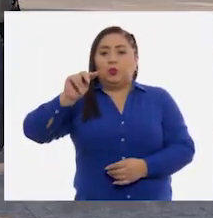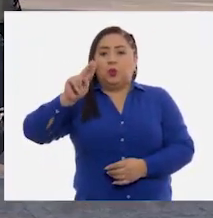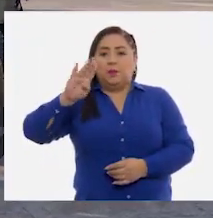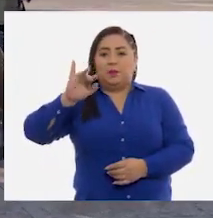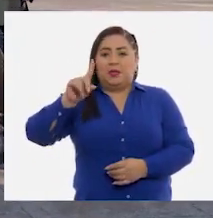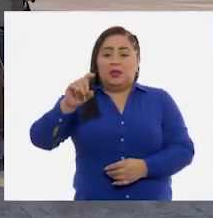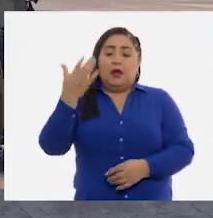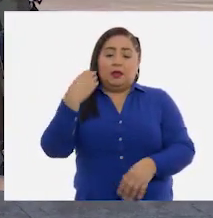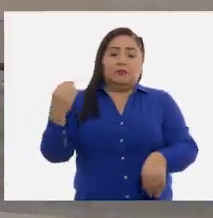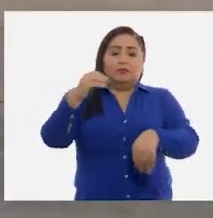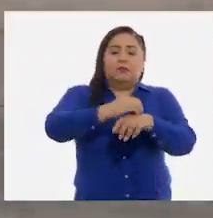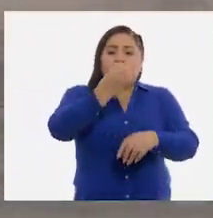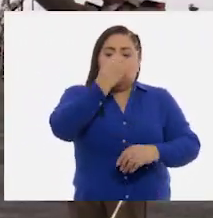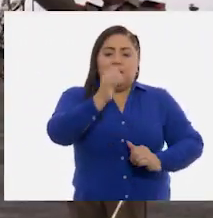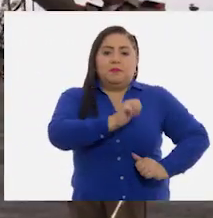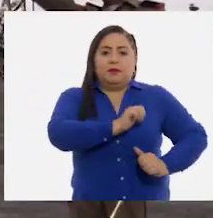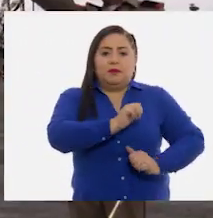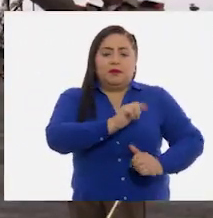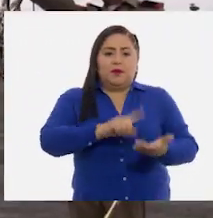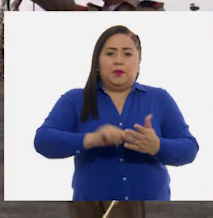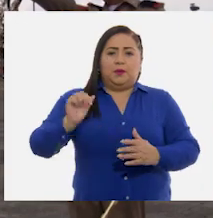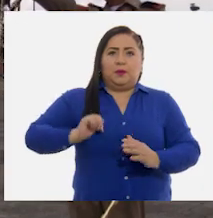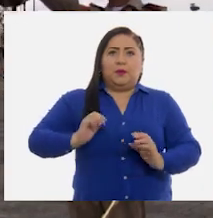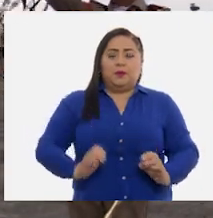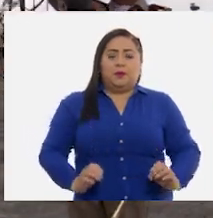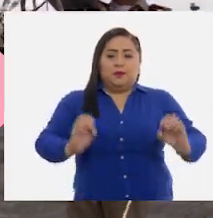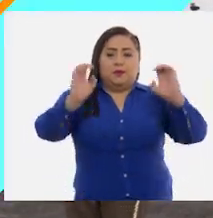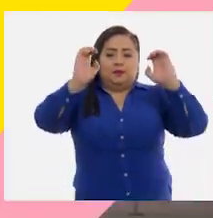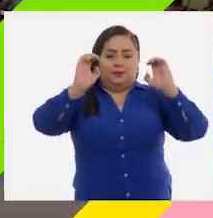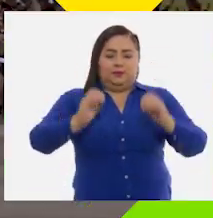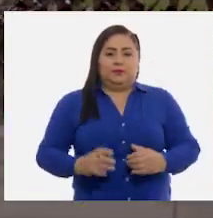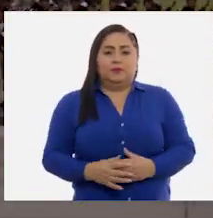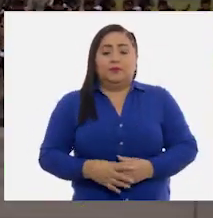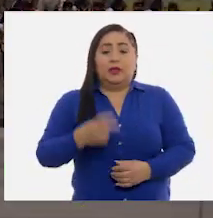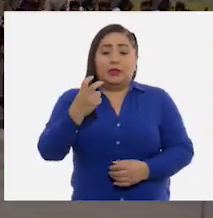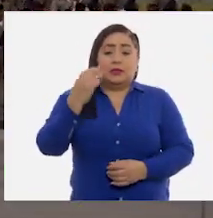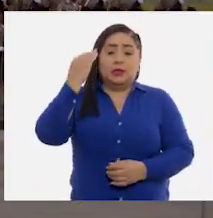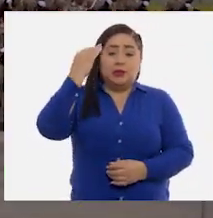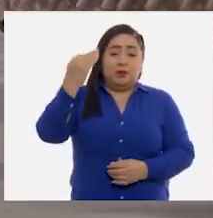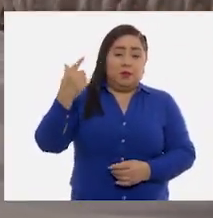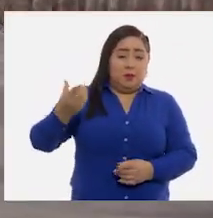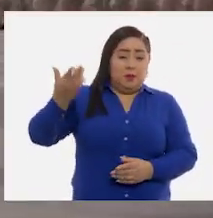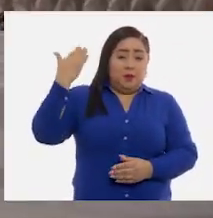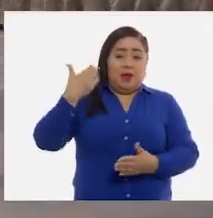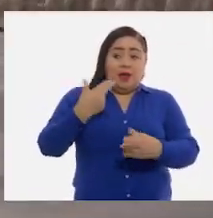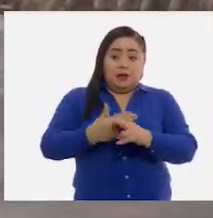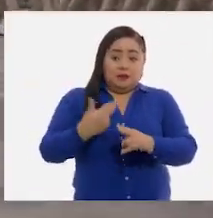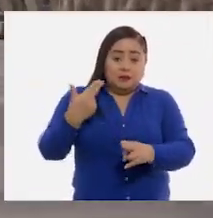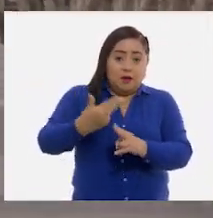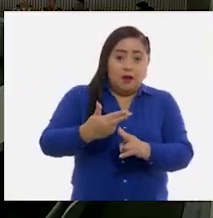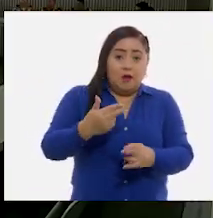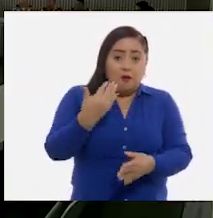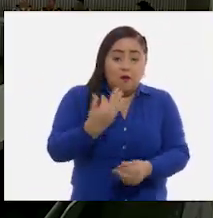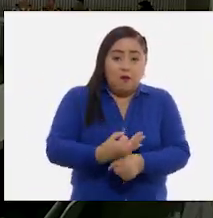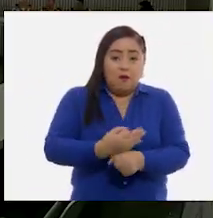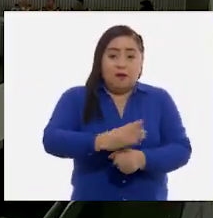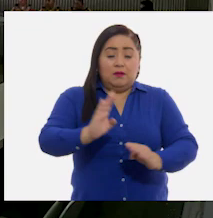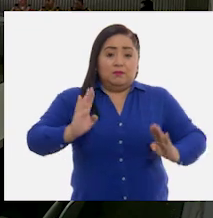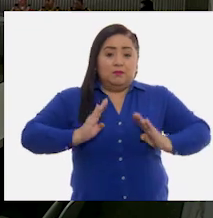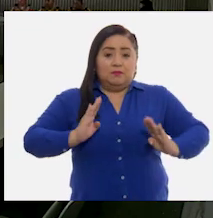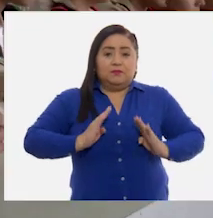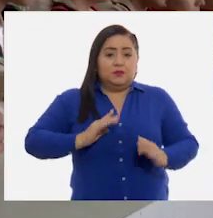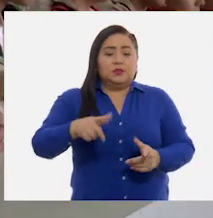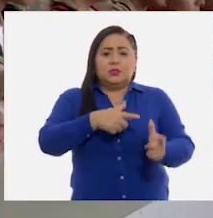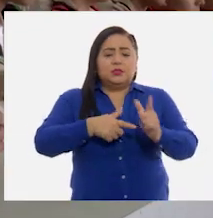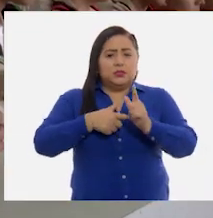instaló la escuela militar en el antiguo edificio de la Inquisición. De aquel entonces hasta el día de hoy, el Colegio Militar no ha dejado